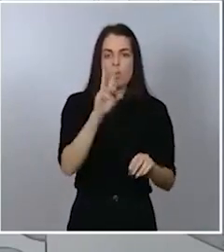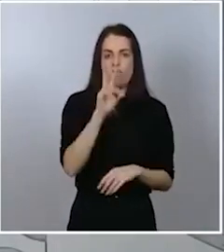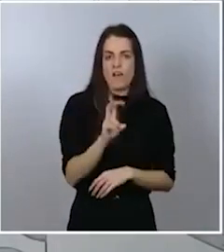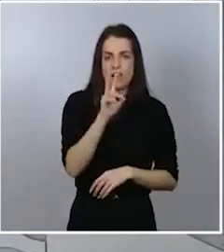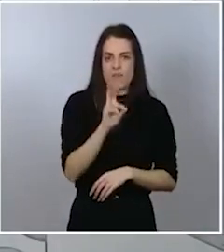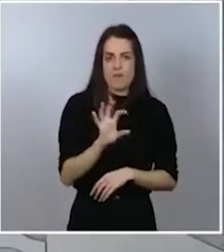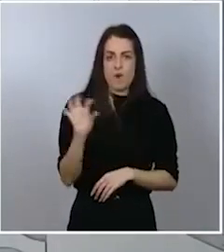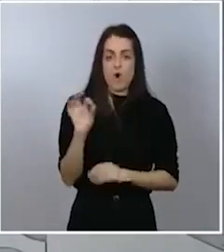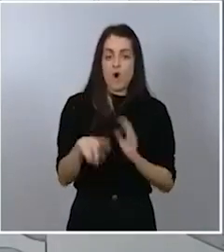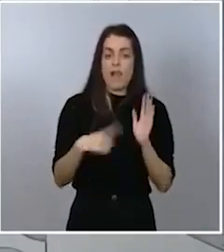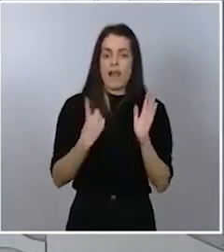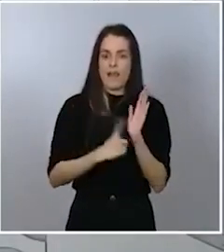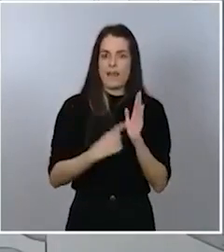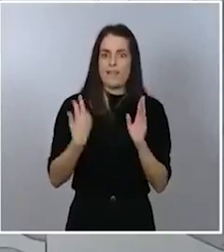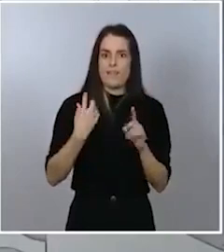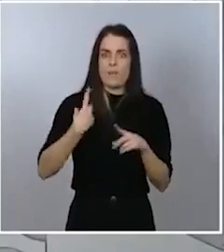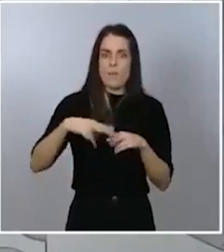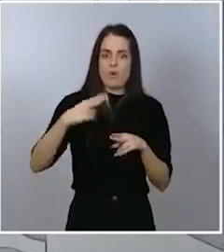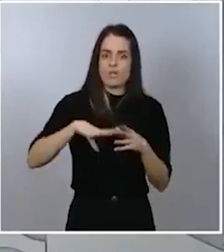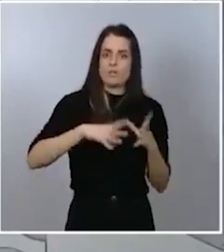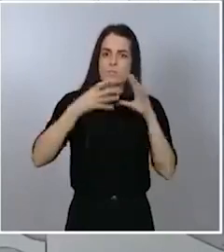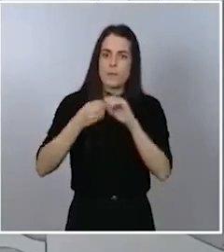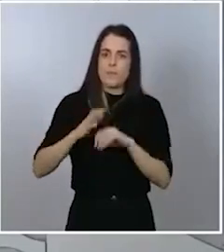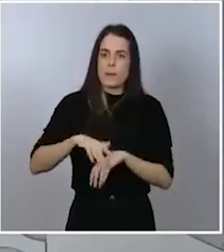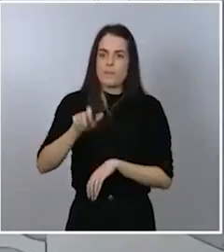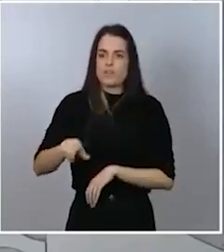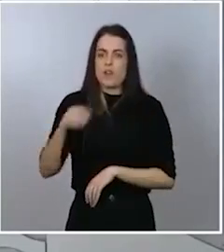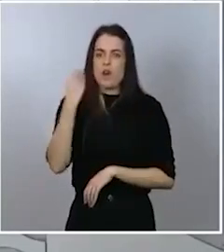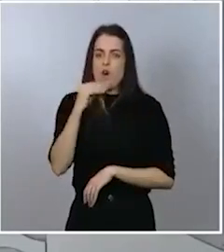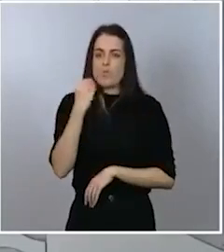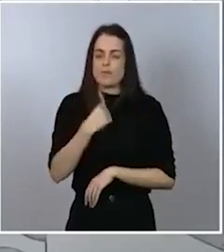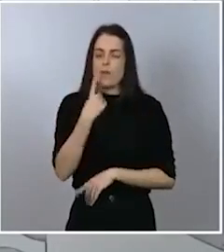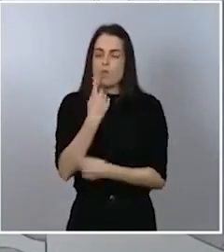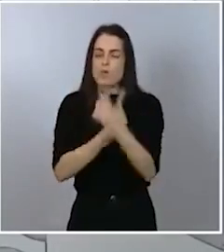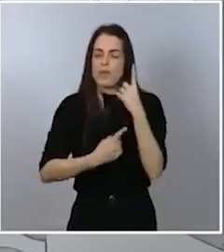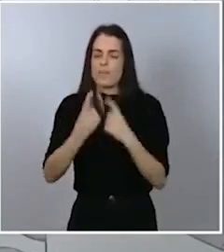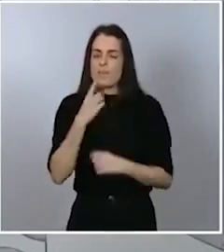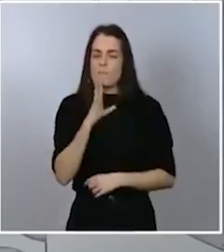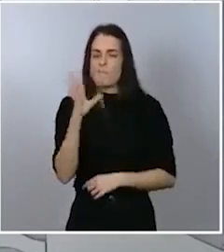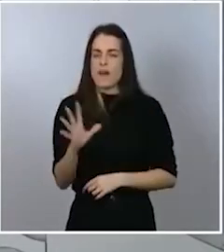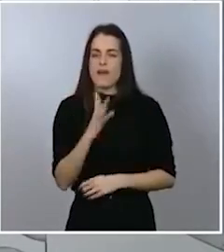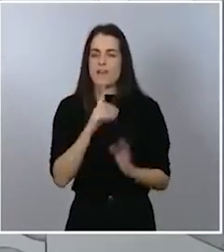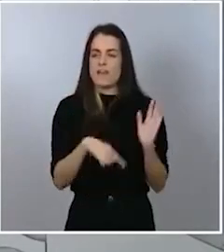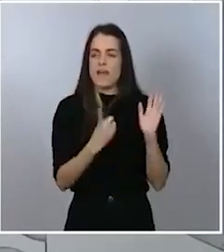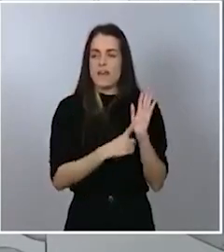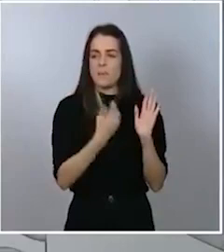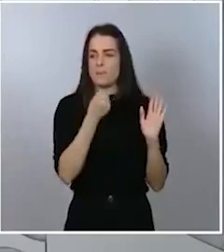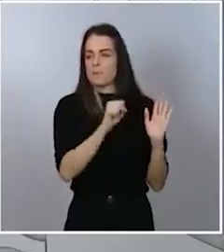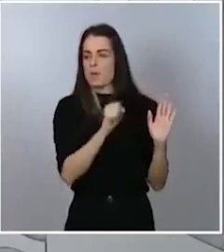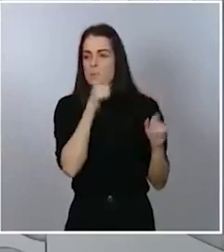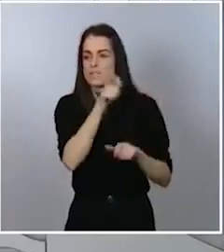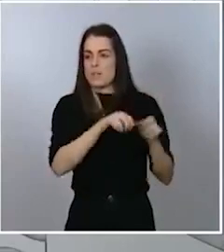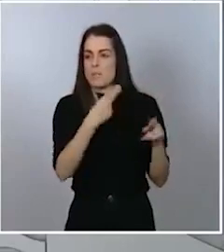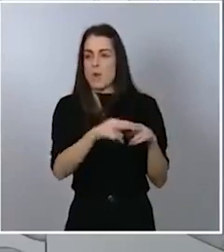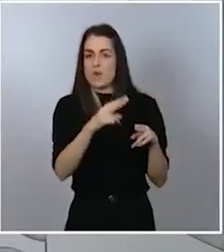sobre todo ante la población joven que a veces se encuentra alejada de lo que hacen los políticos o de lo que se promueve